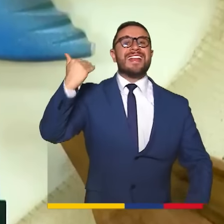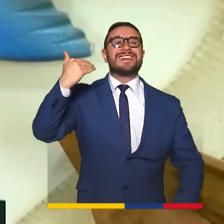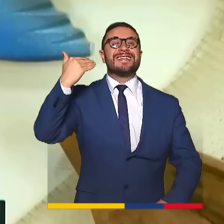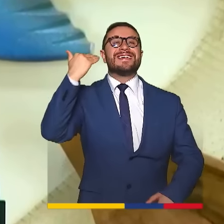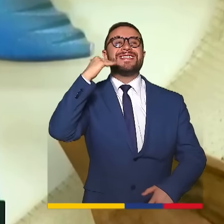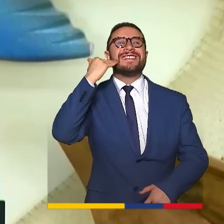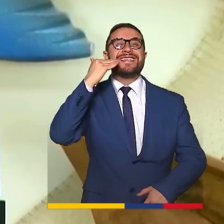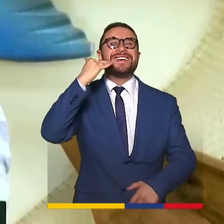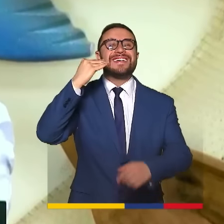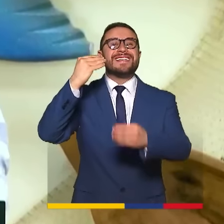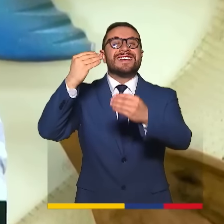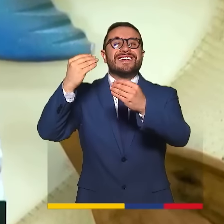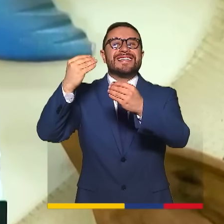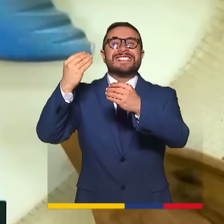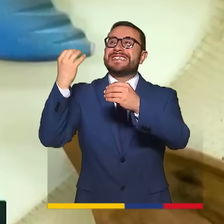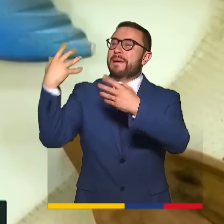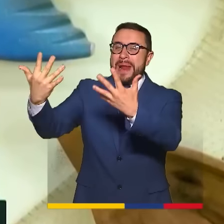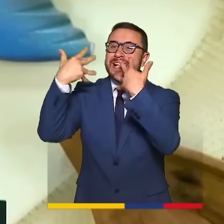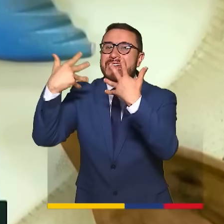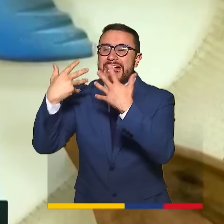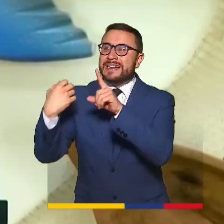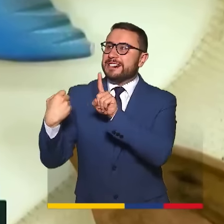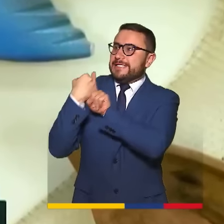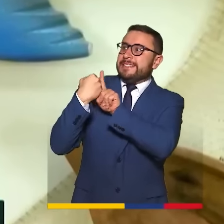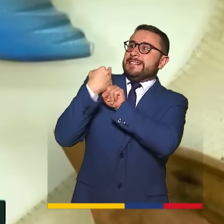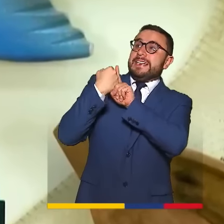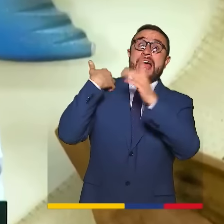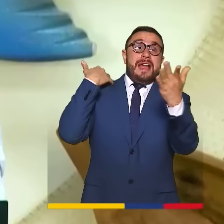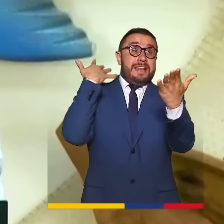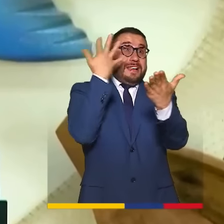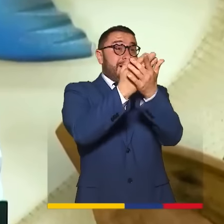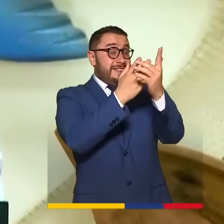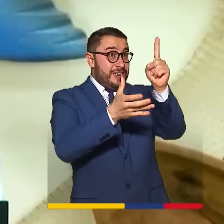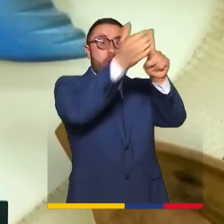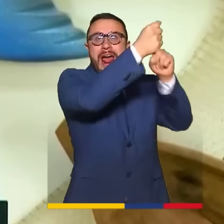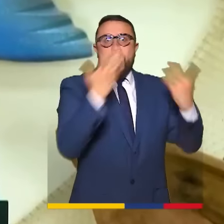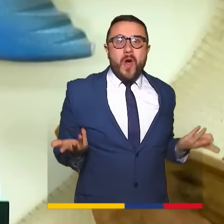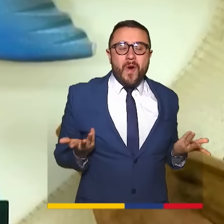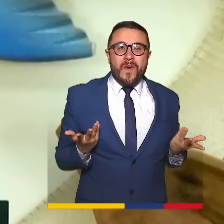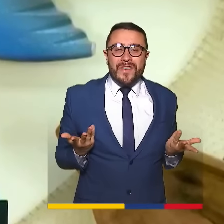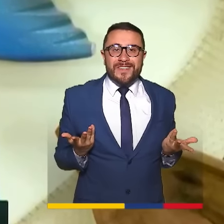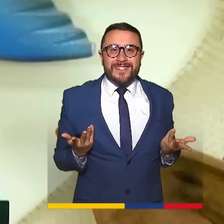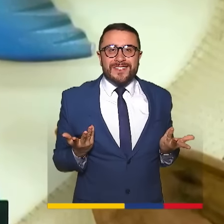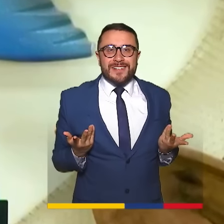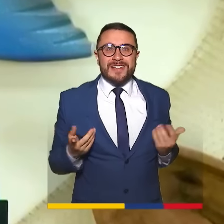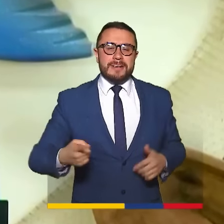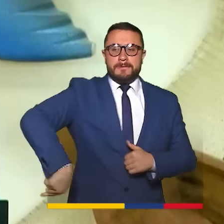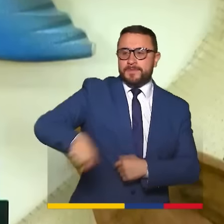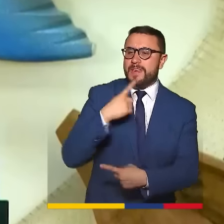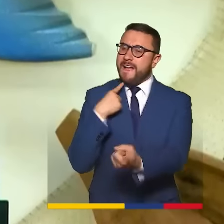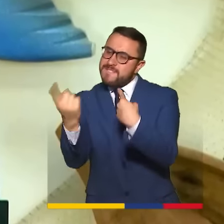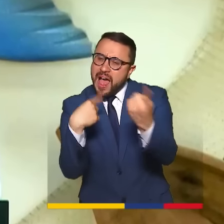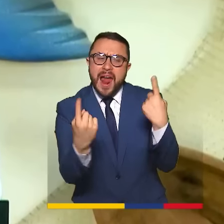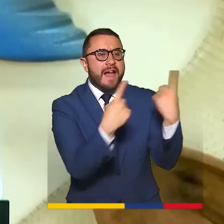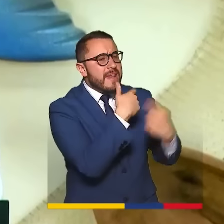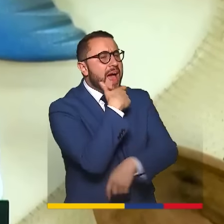mujeres, hasta lograrlo, de tanto y tanto batallar y